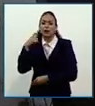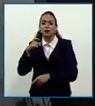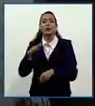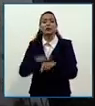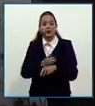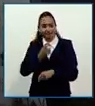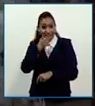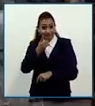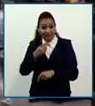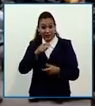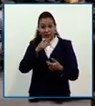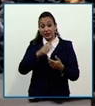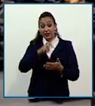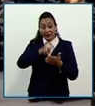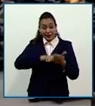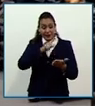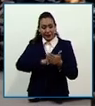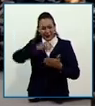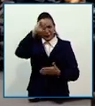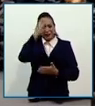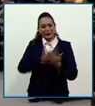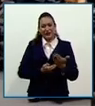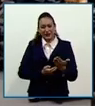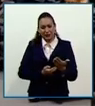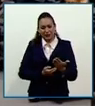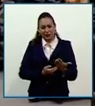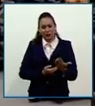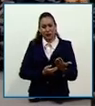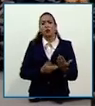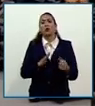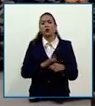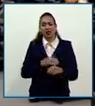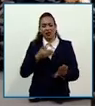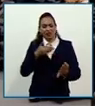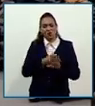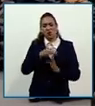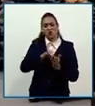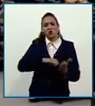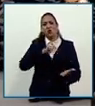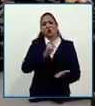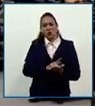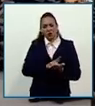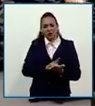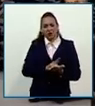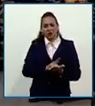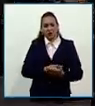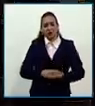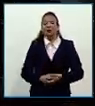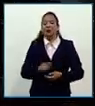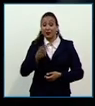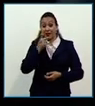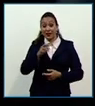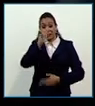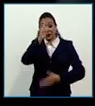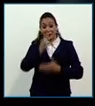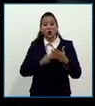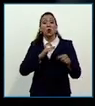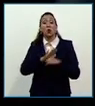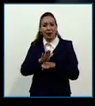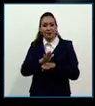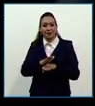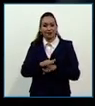reforma judicial se violó el procedimiento para reformar la Constitución. Además, advierten que se violó la cláusula